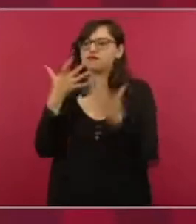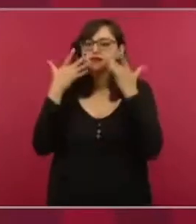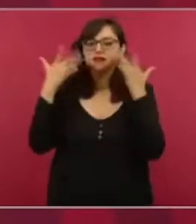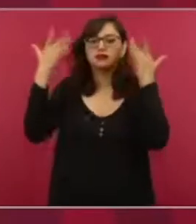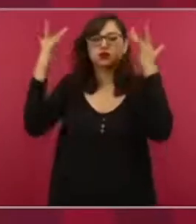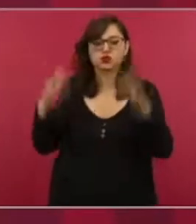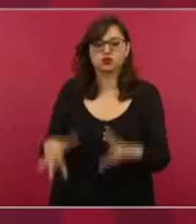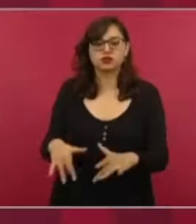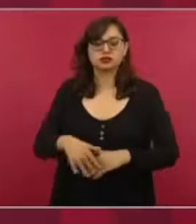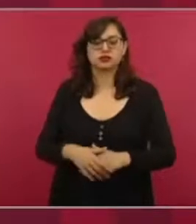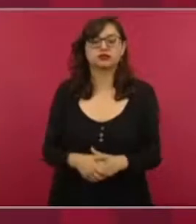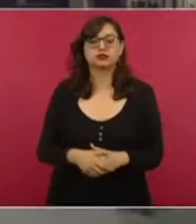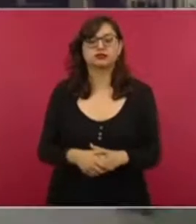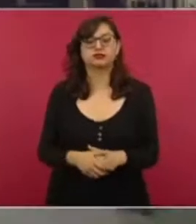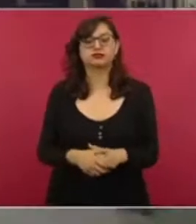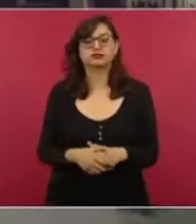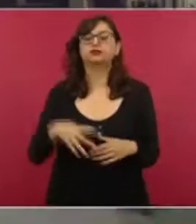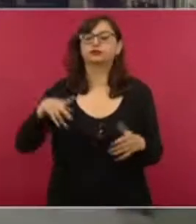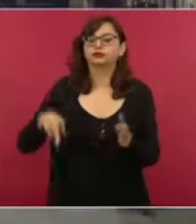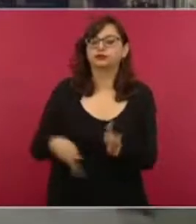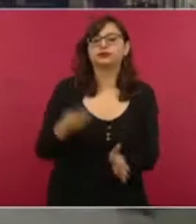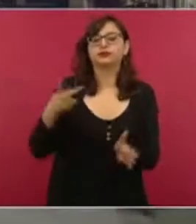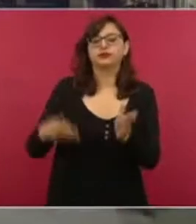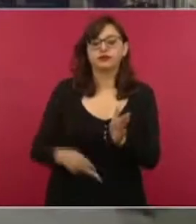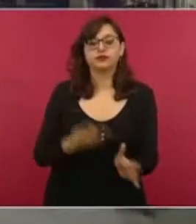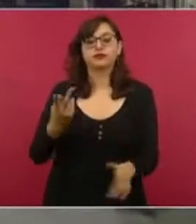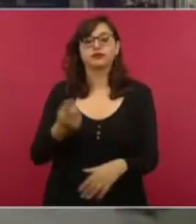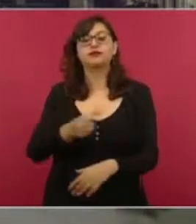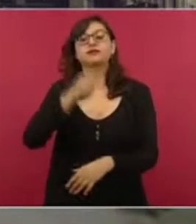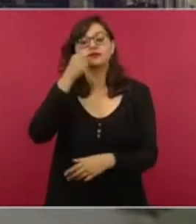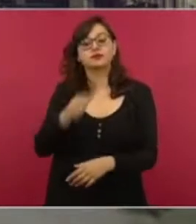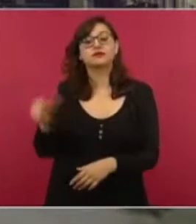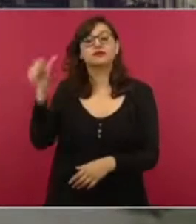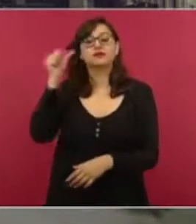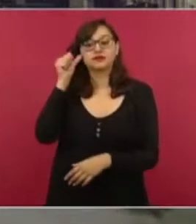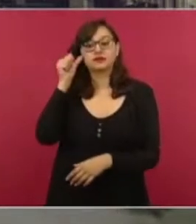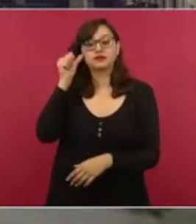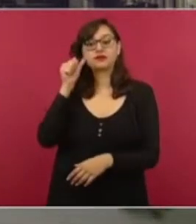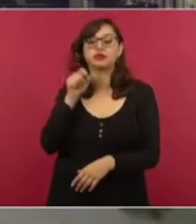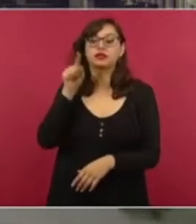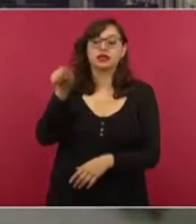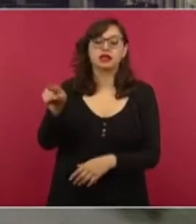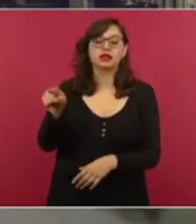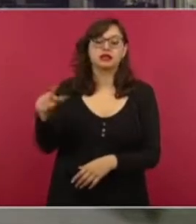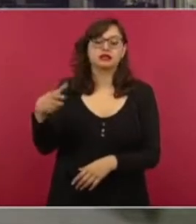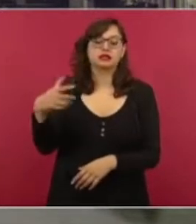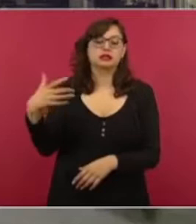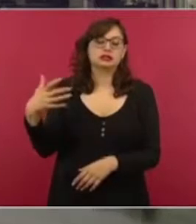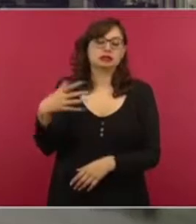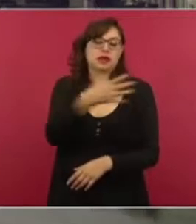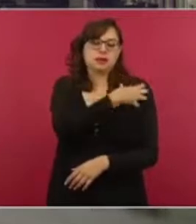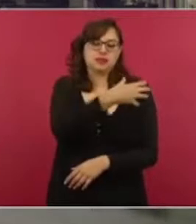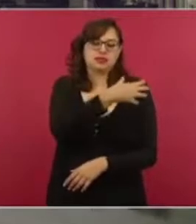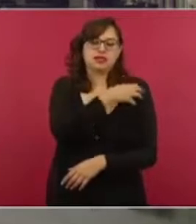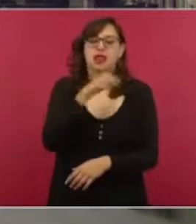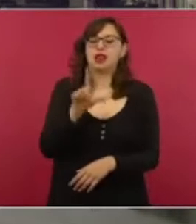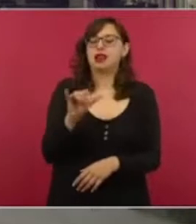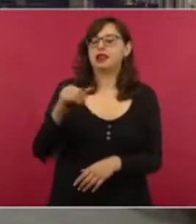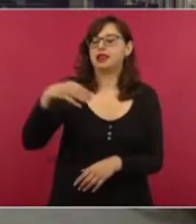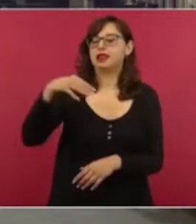Y ayer hubo una manifestación en Lima pidiendo